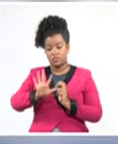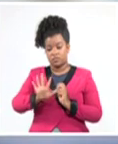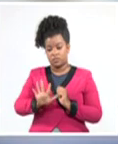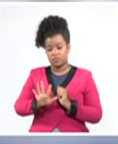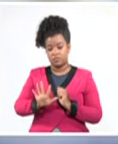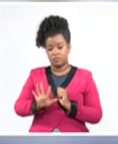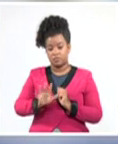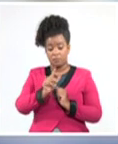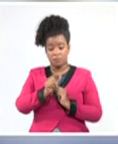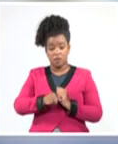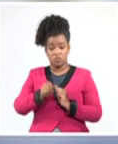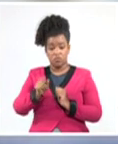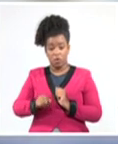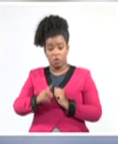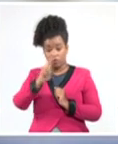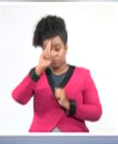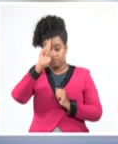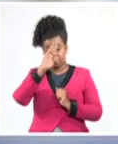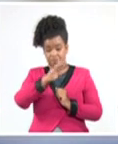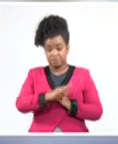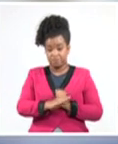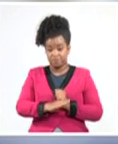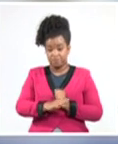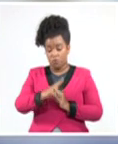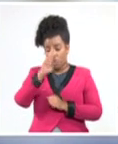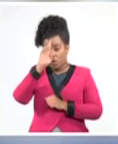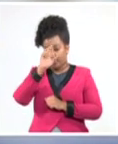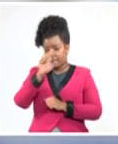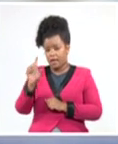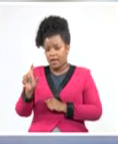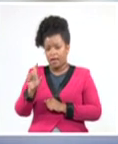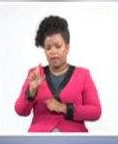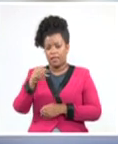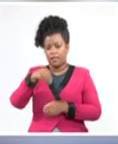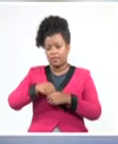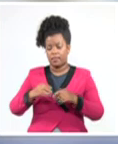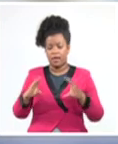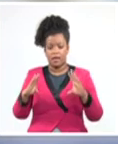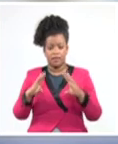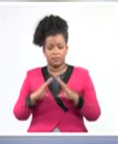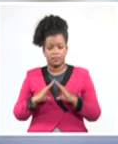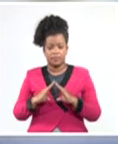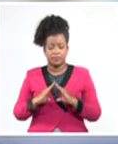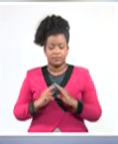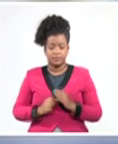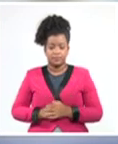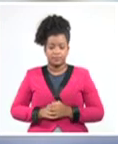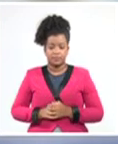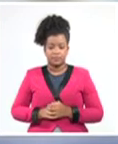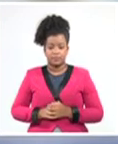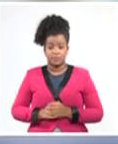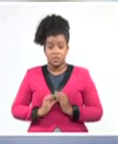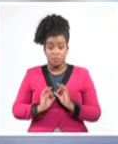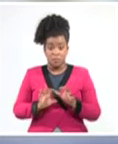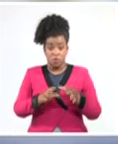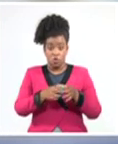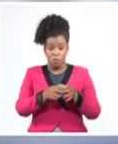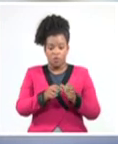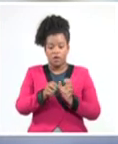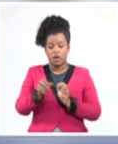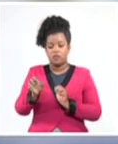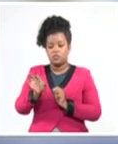pacientes ingresados en los diferentes servicios de su domicilio de los cuales 59